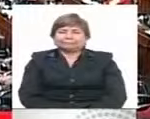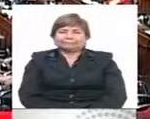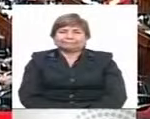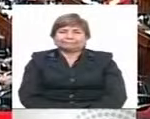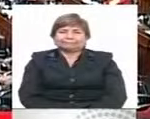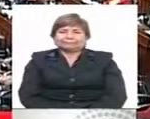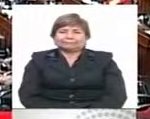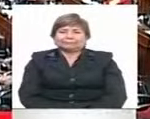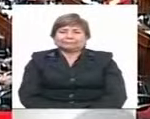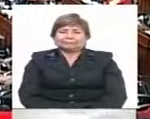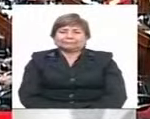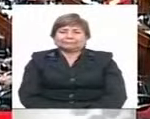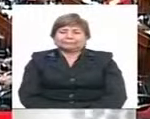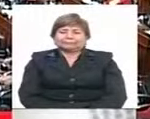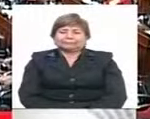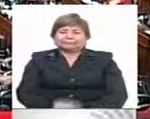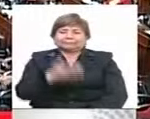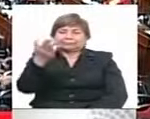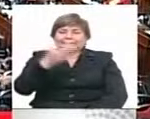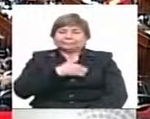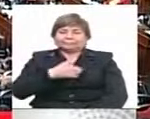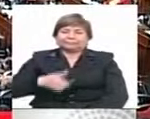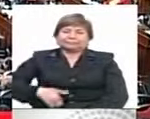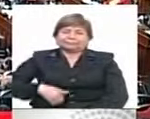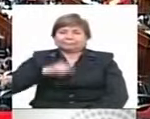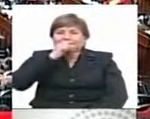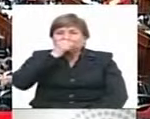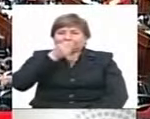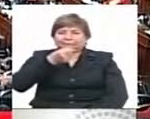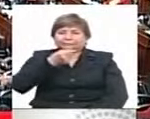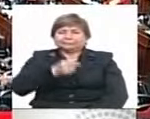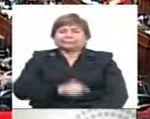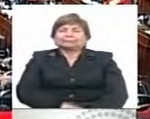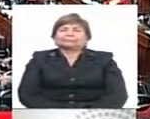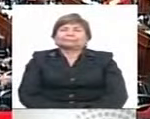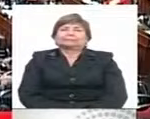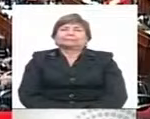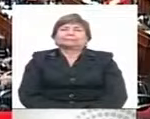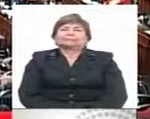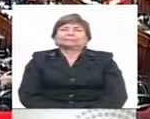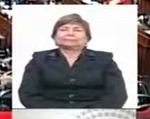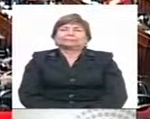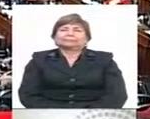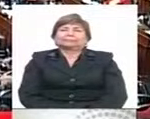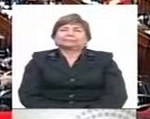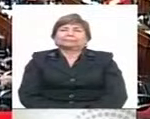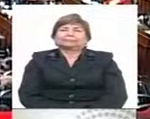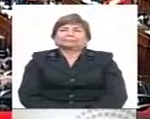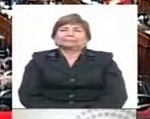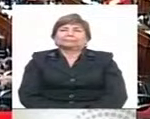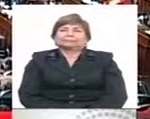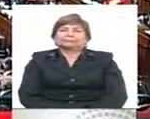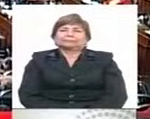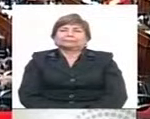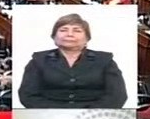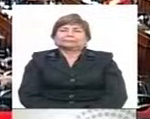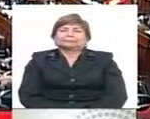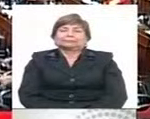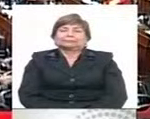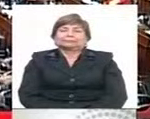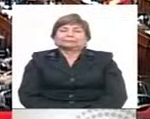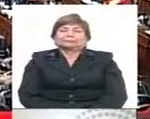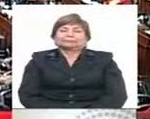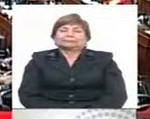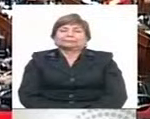Señora presidenta, ¿qué palabras que voy a retirar? Pero los medios de comunicación van a seguir informando lo de siempre. Ya se le indicó qué palabra tiene que retirar.